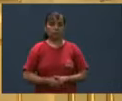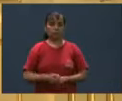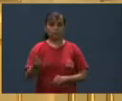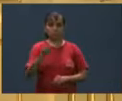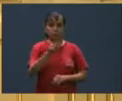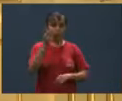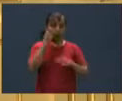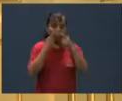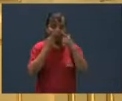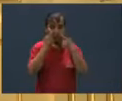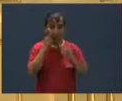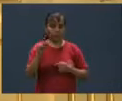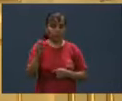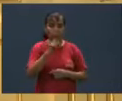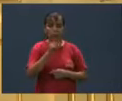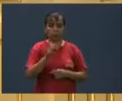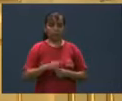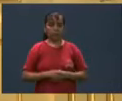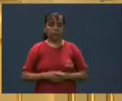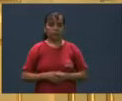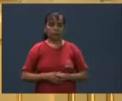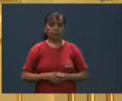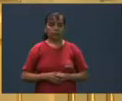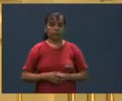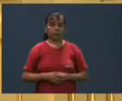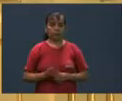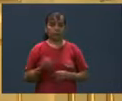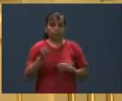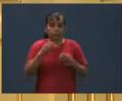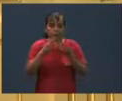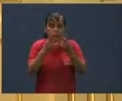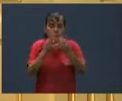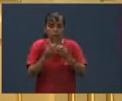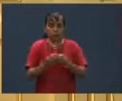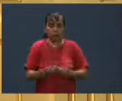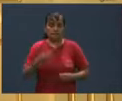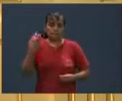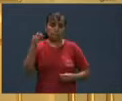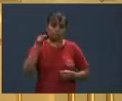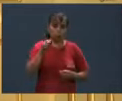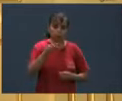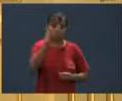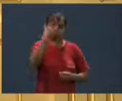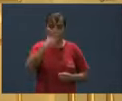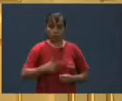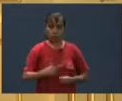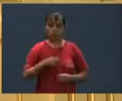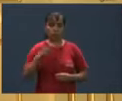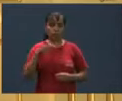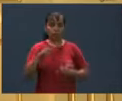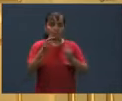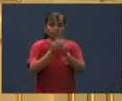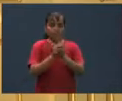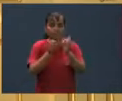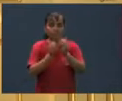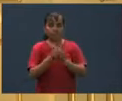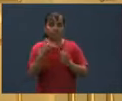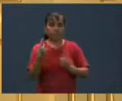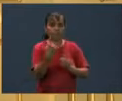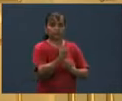No llorarán, ni harán duelo. Se consumirán por su culpa y se lamentarán unos con